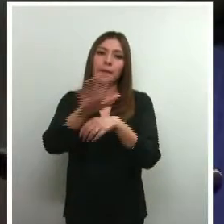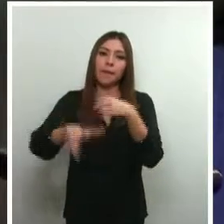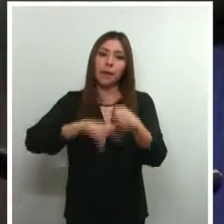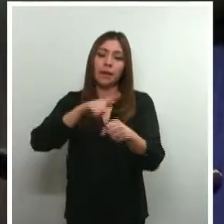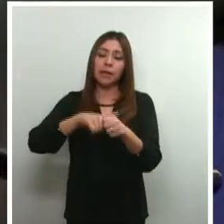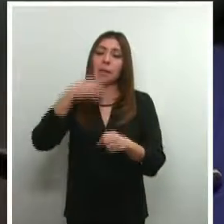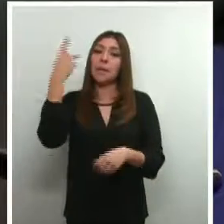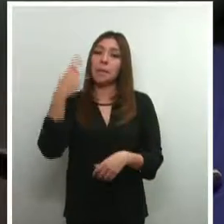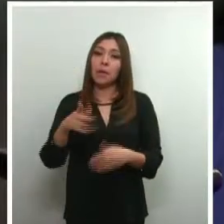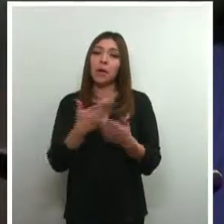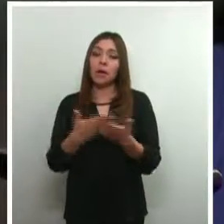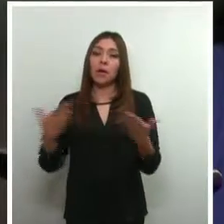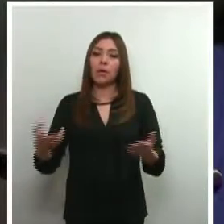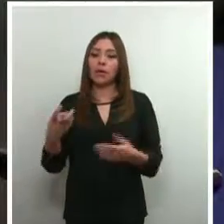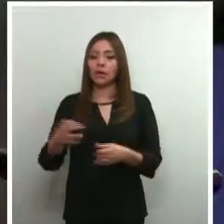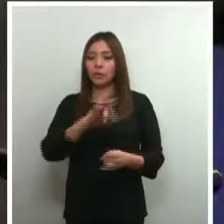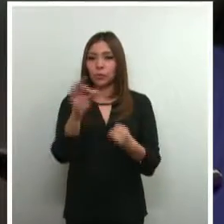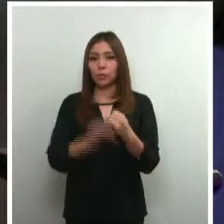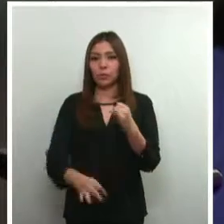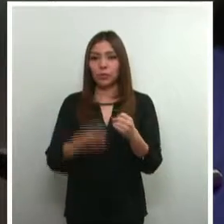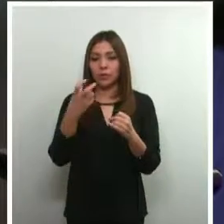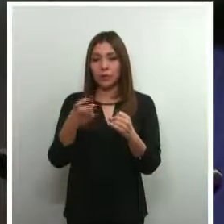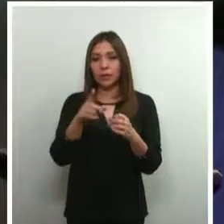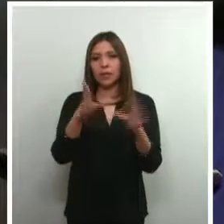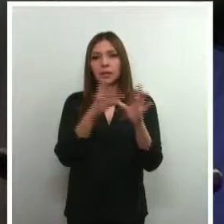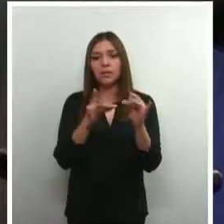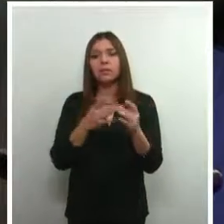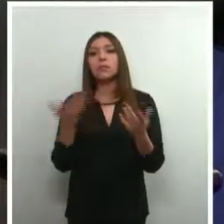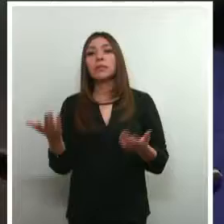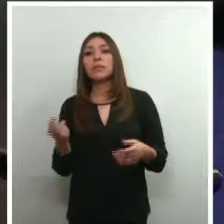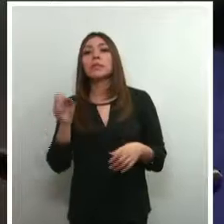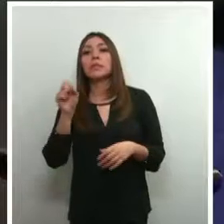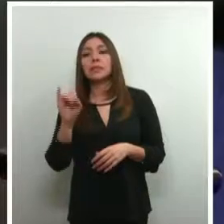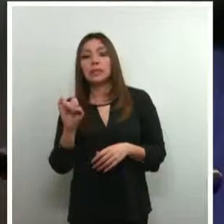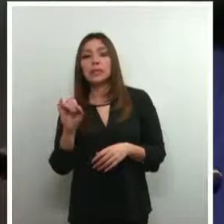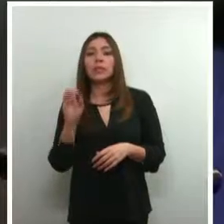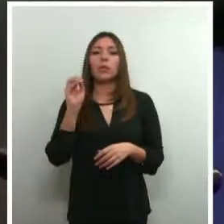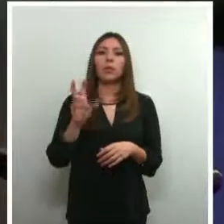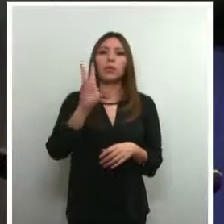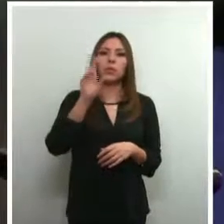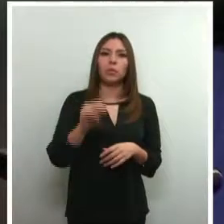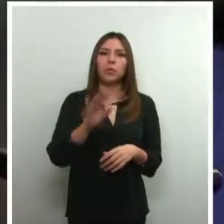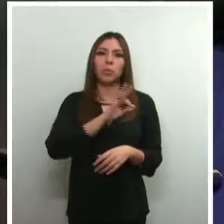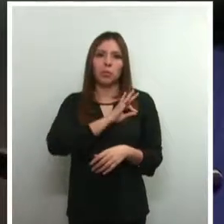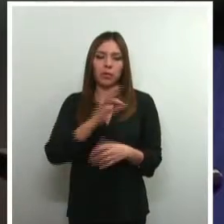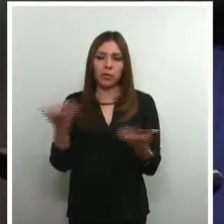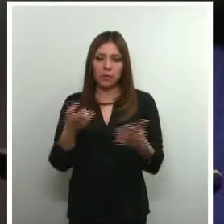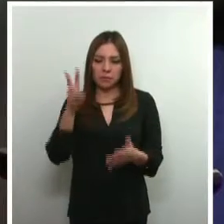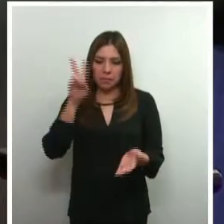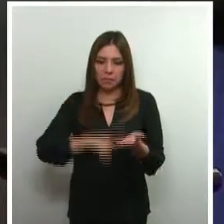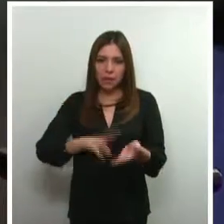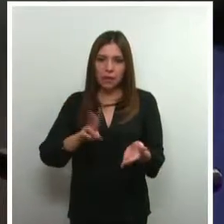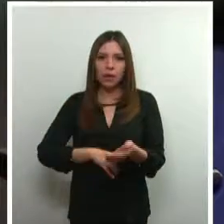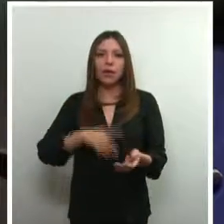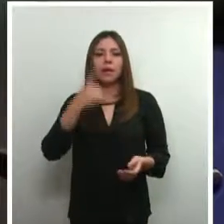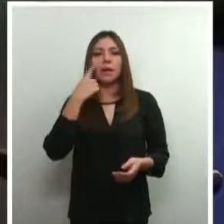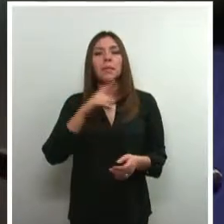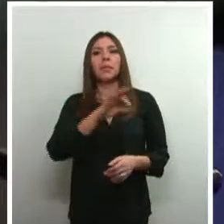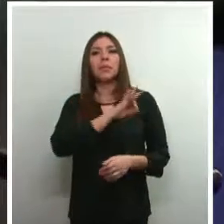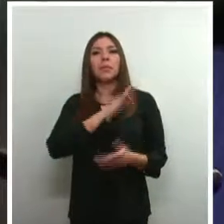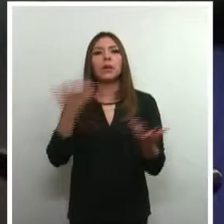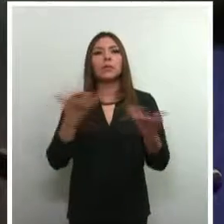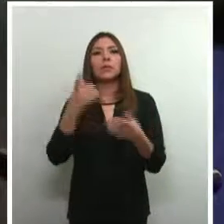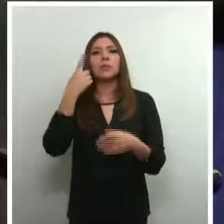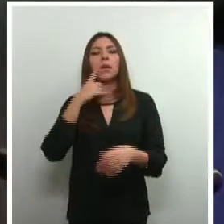final y definitorio está sobre si seremos lo suficientemente valientes para llevar todas estas consideraciones